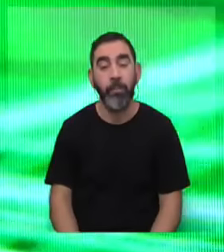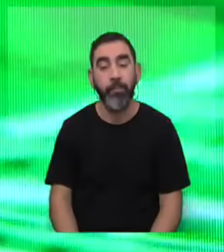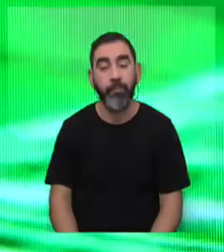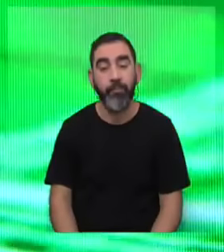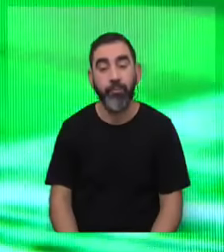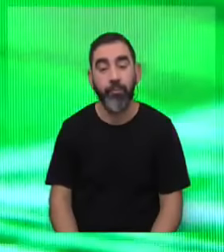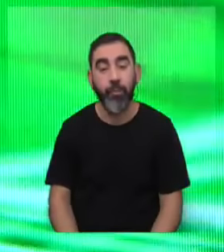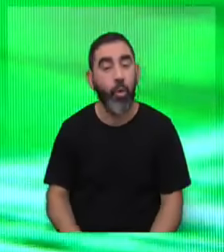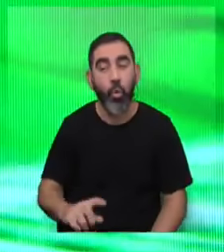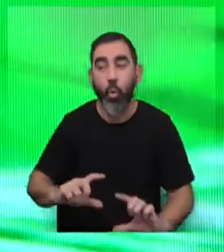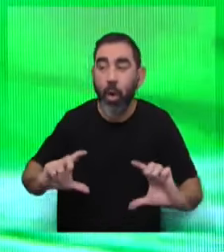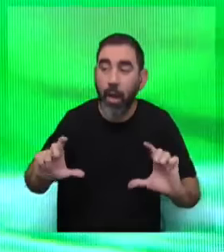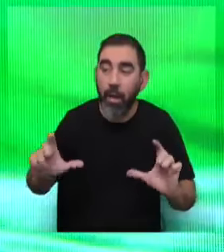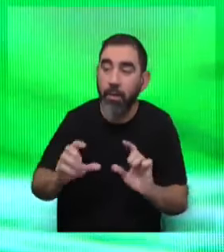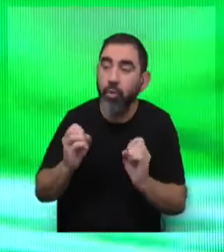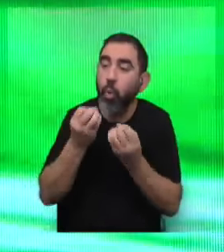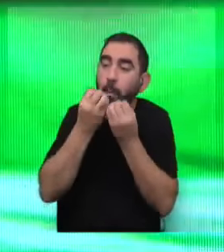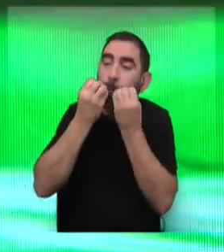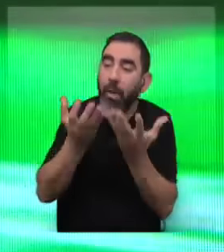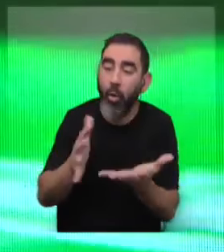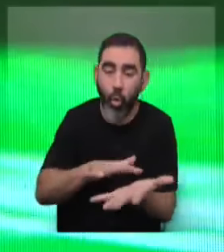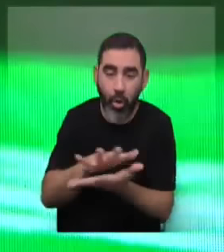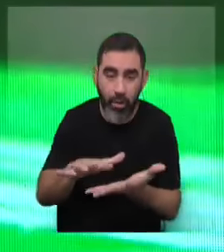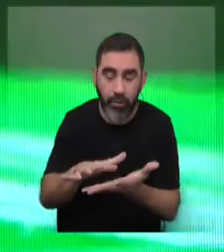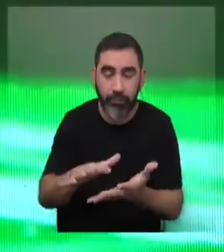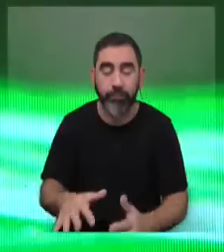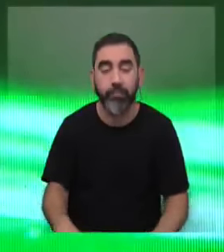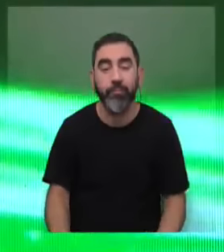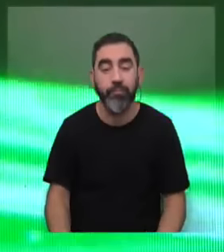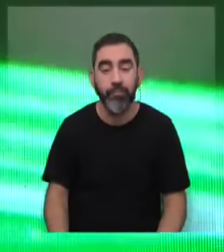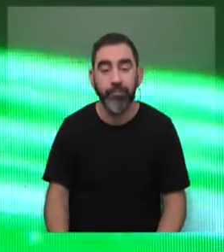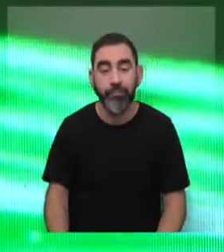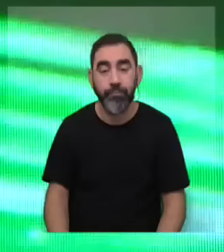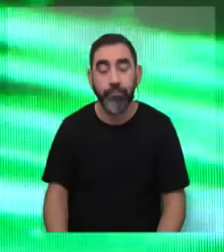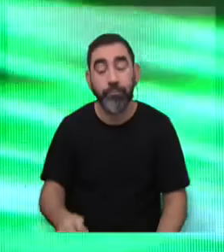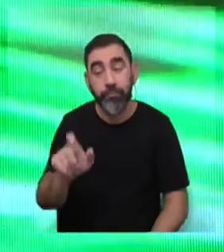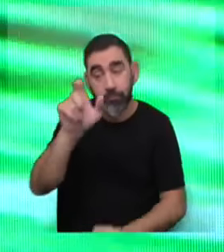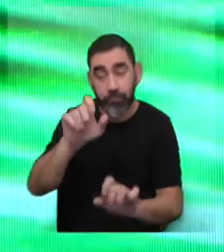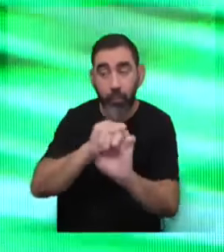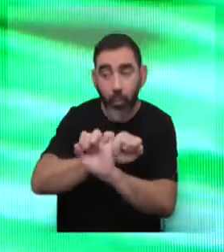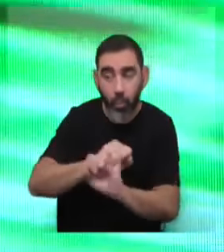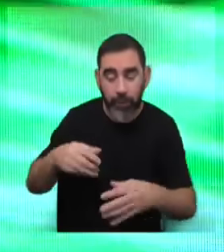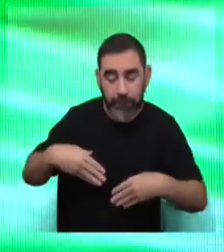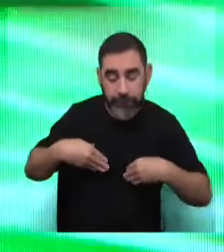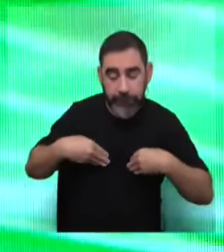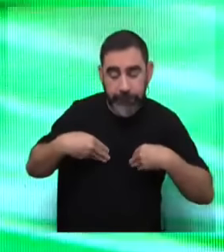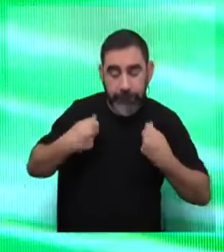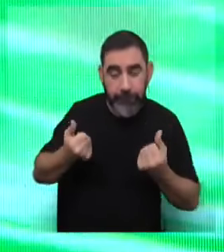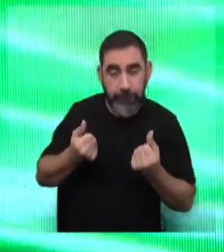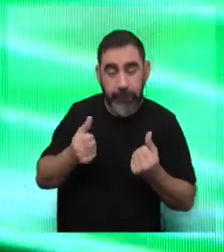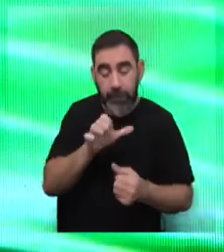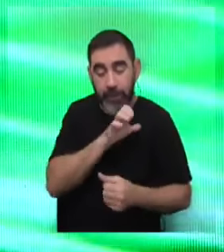de achicar lasas sino de mejorarlas para que la población pueda sentirse parte del Estado y no vivir el